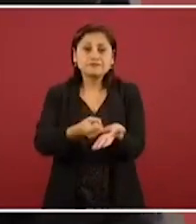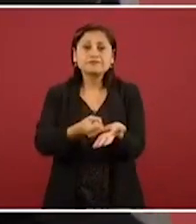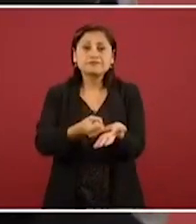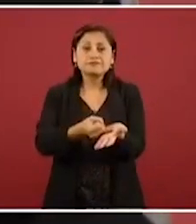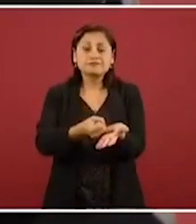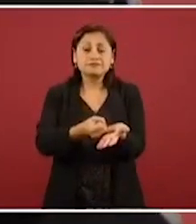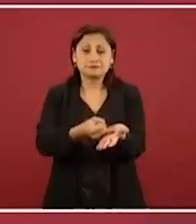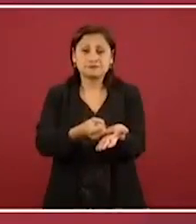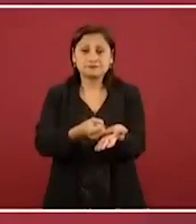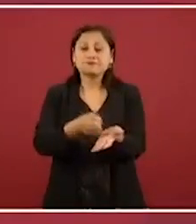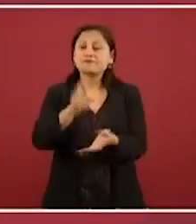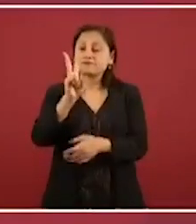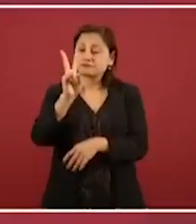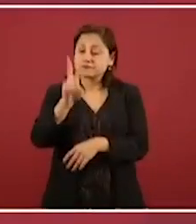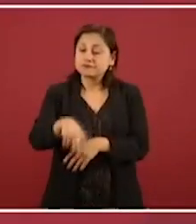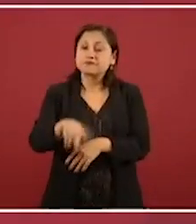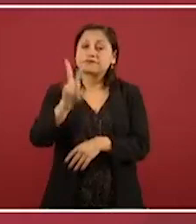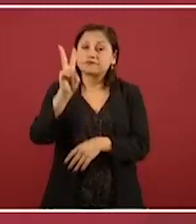Era realmente